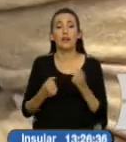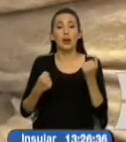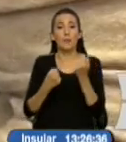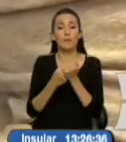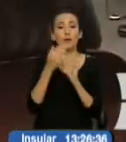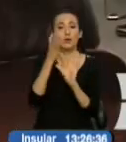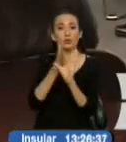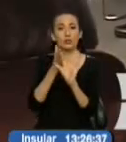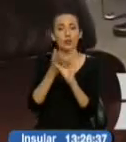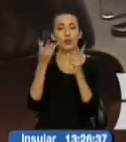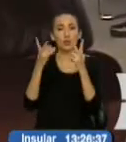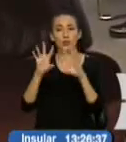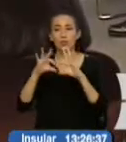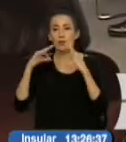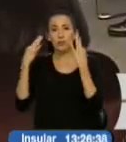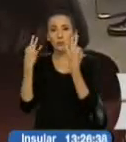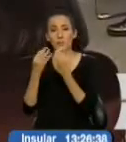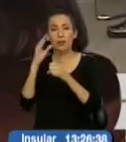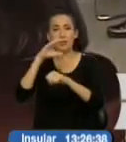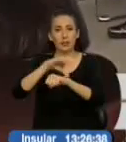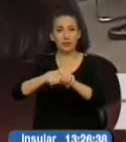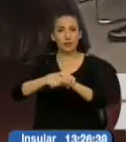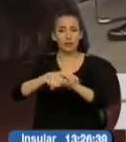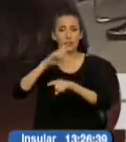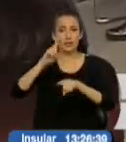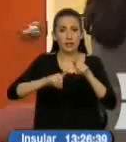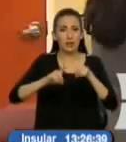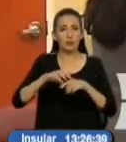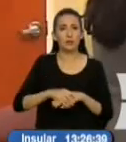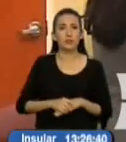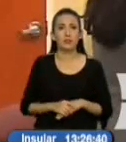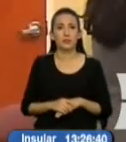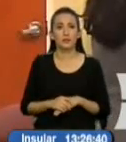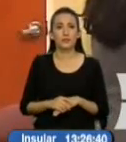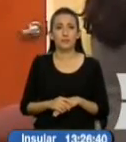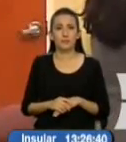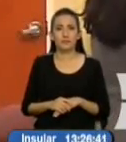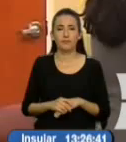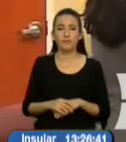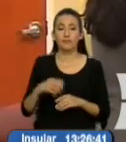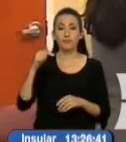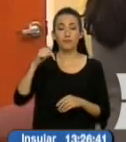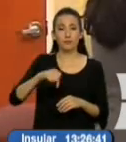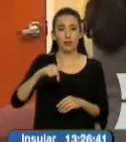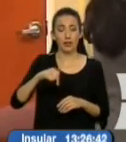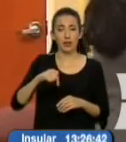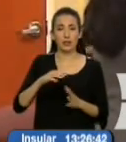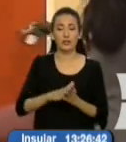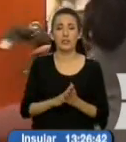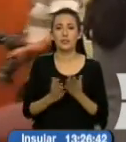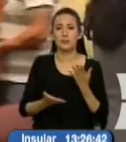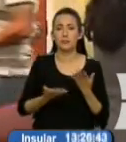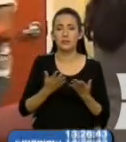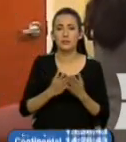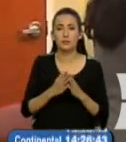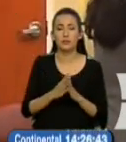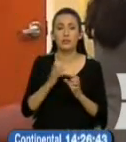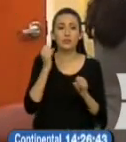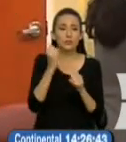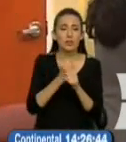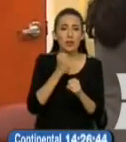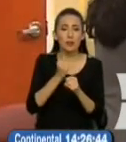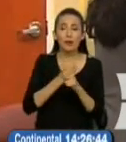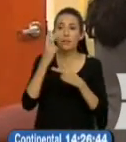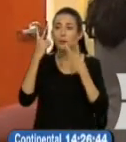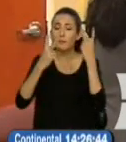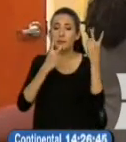para familiares de ecuatorianos detenidos en centros de migración. Al menos acá en el área triestatal estamos activados en las visitas